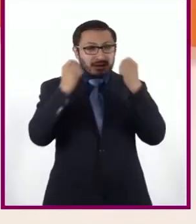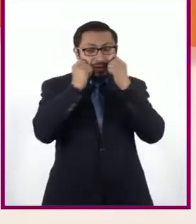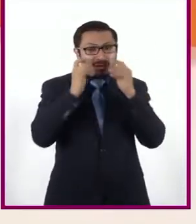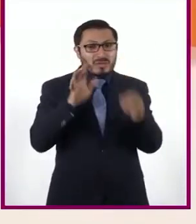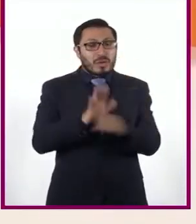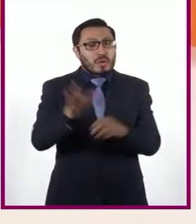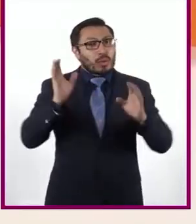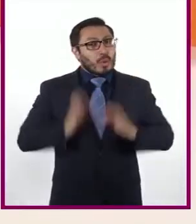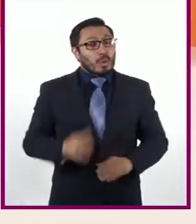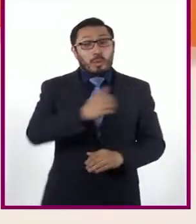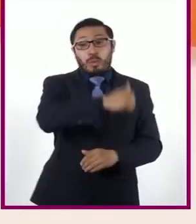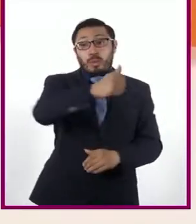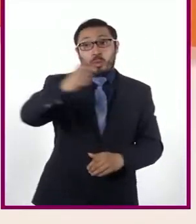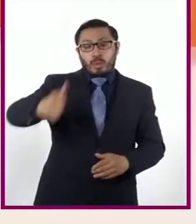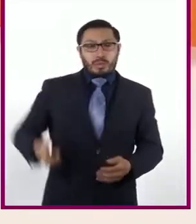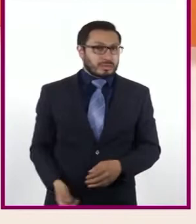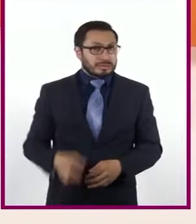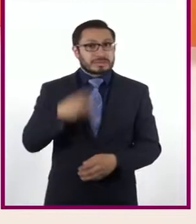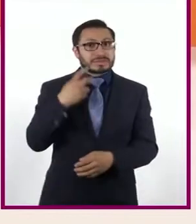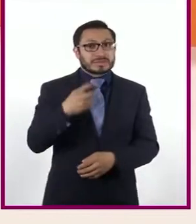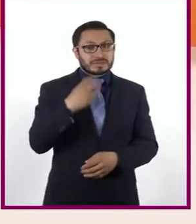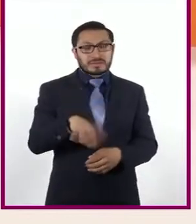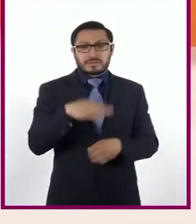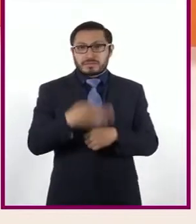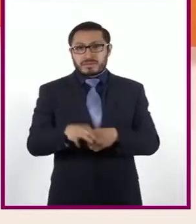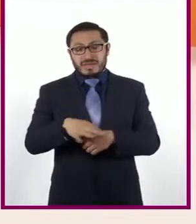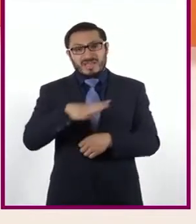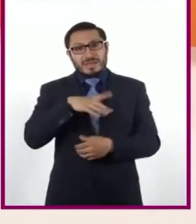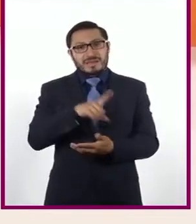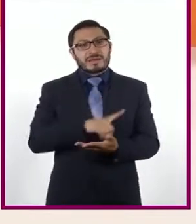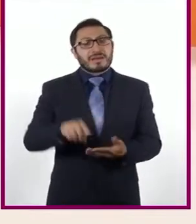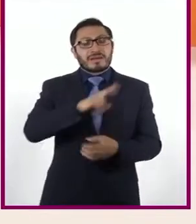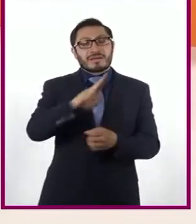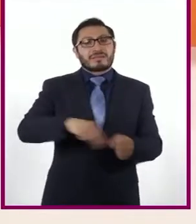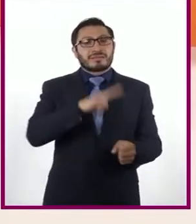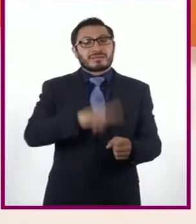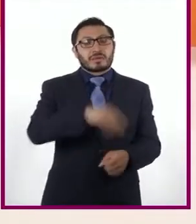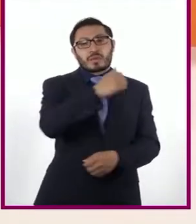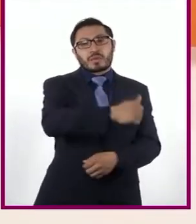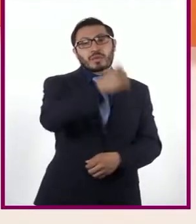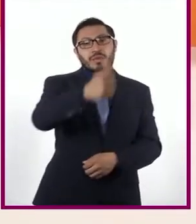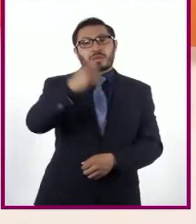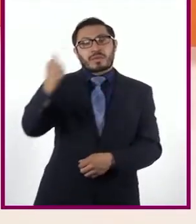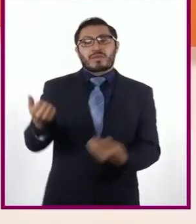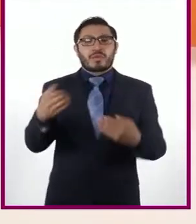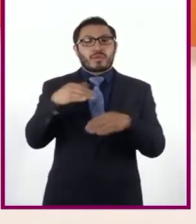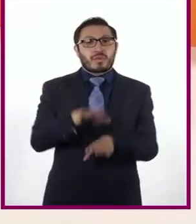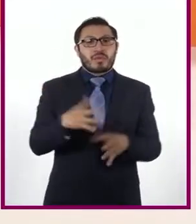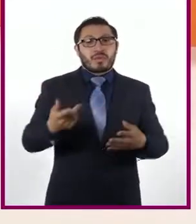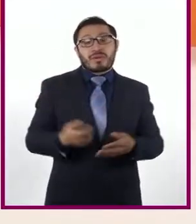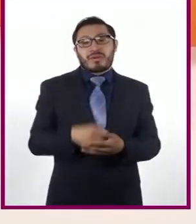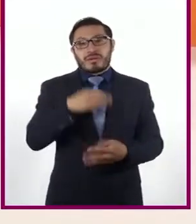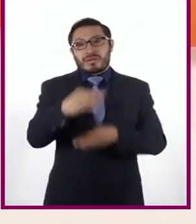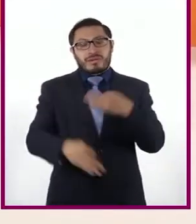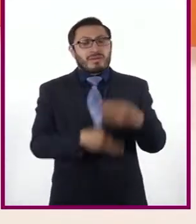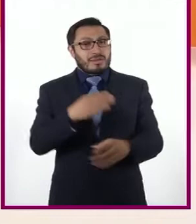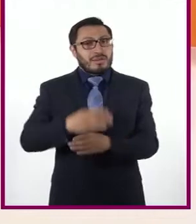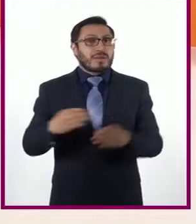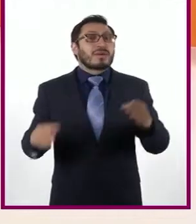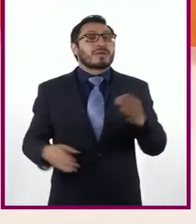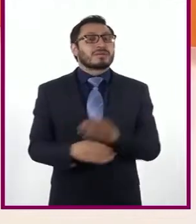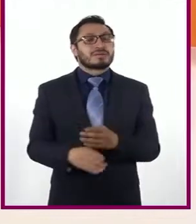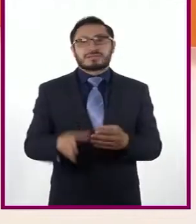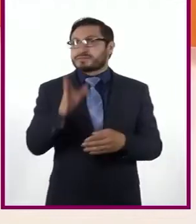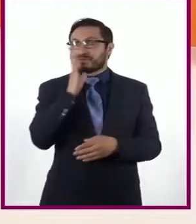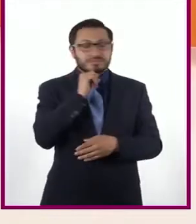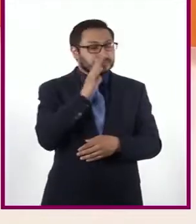y por consiguiente, mientras persiste ese derecho natural de cada uno con respecto a todas las cosas, no